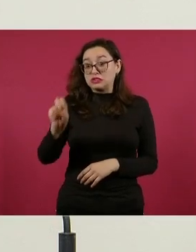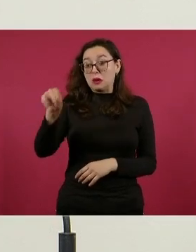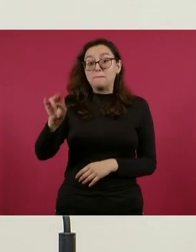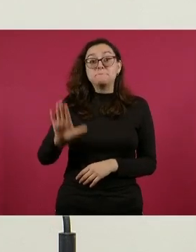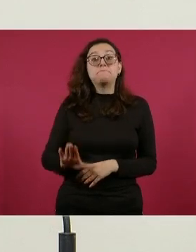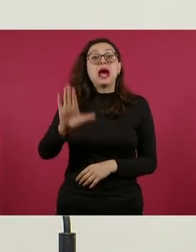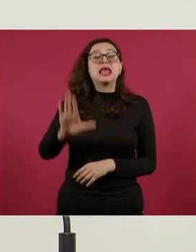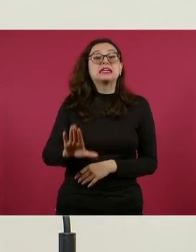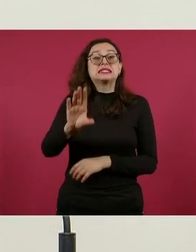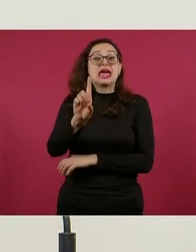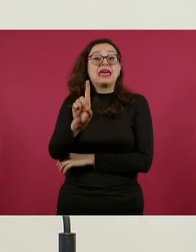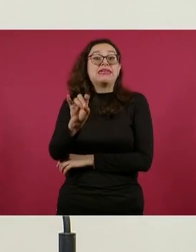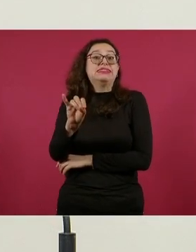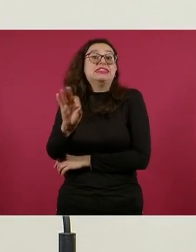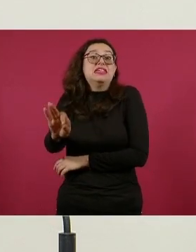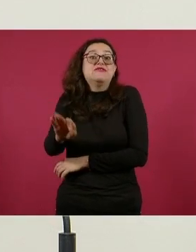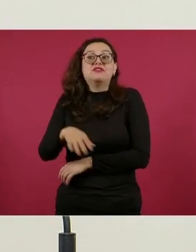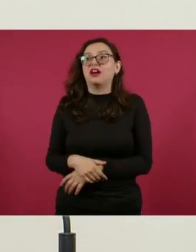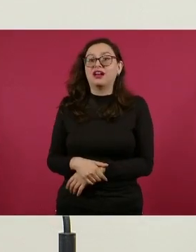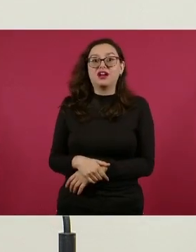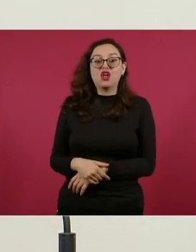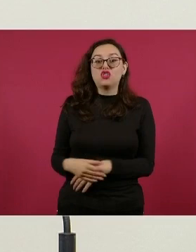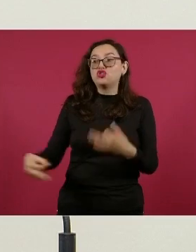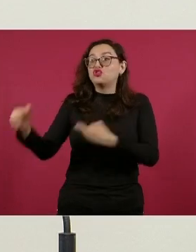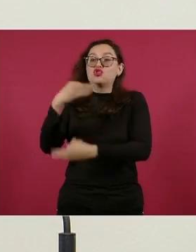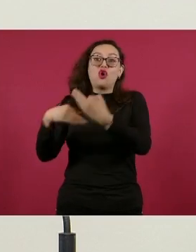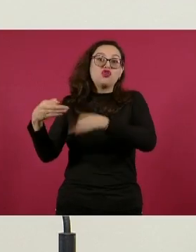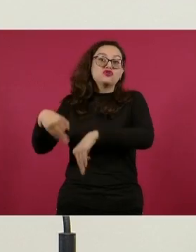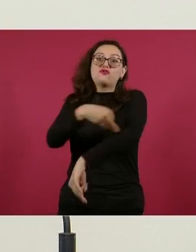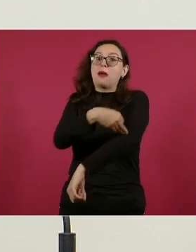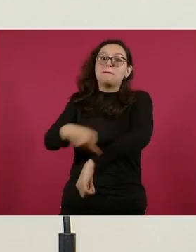es la Corte de la Familia.